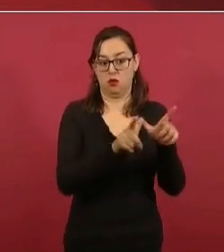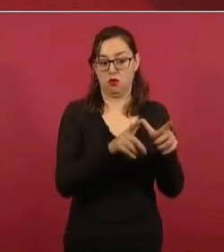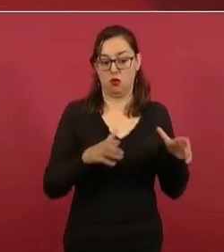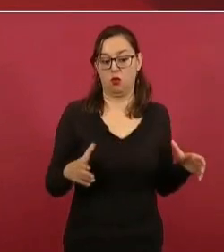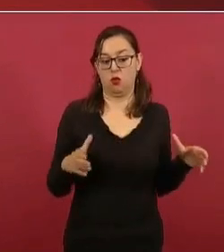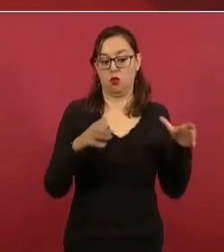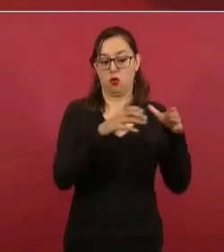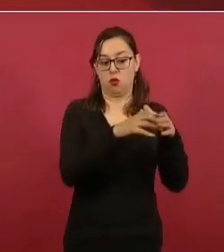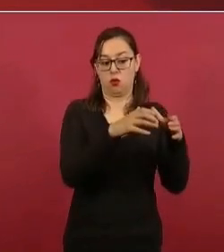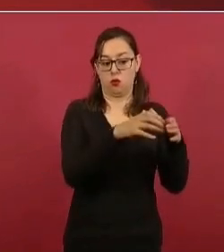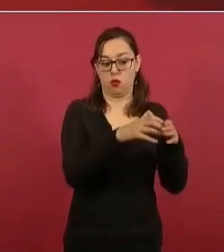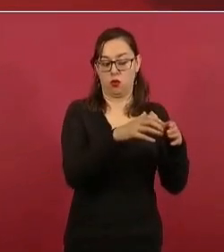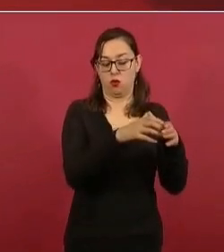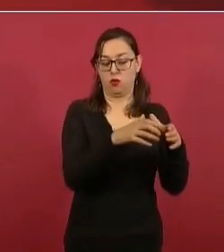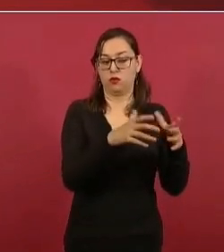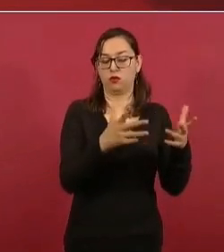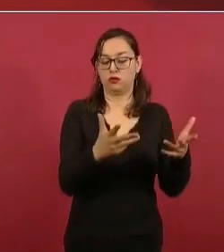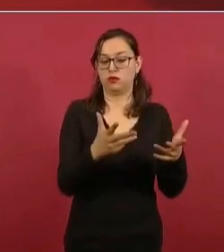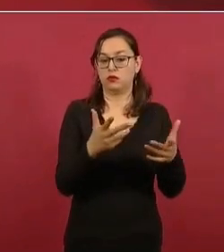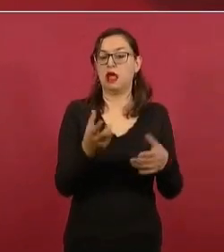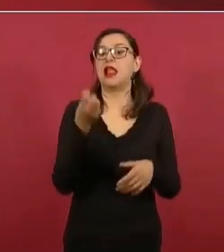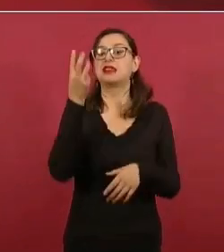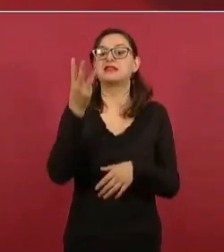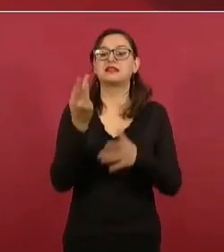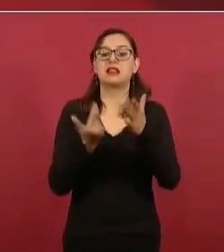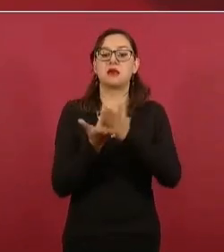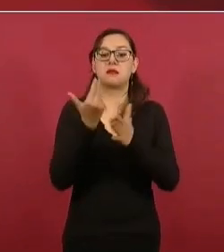del día que íbamos a tomar la decisión.